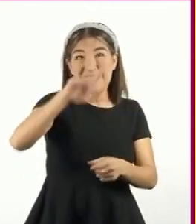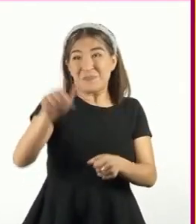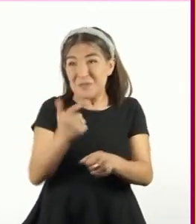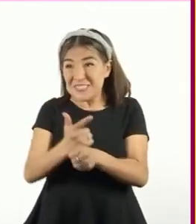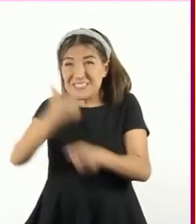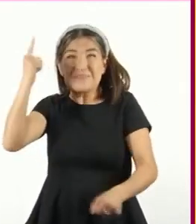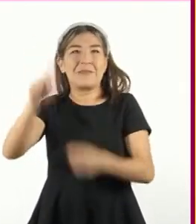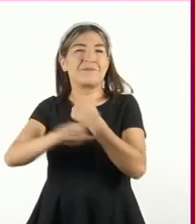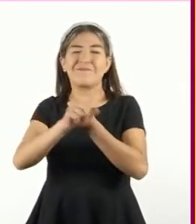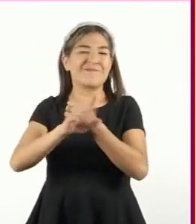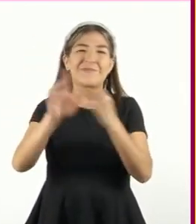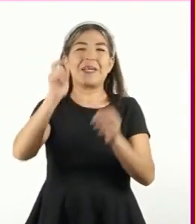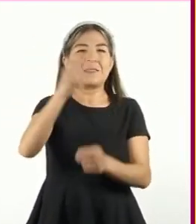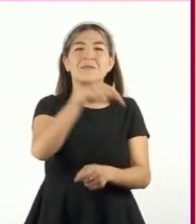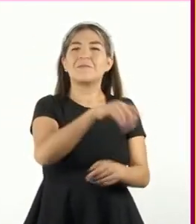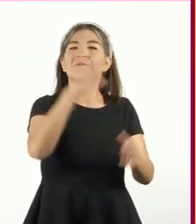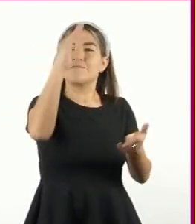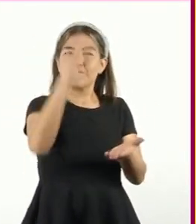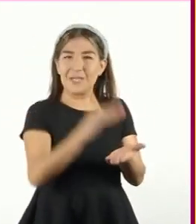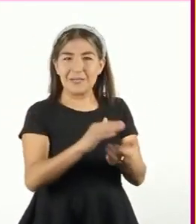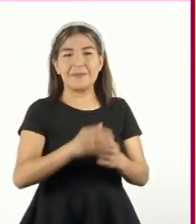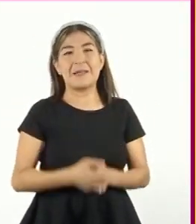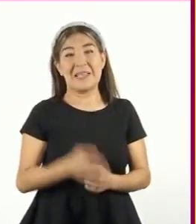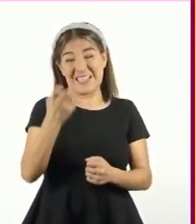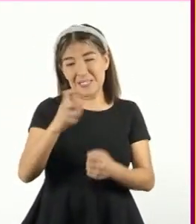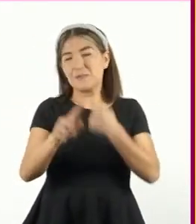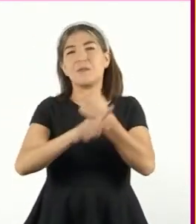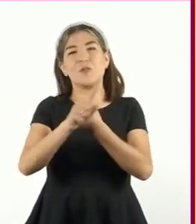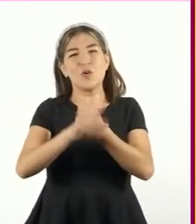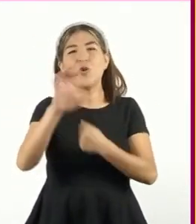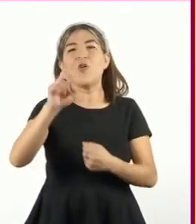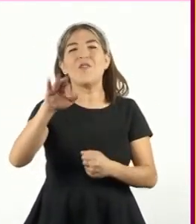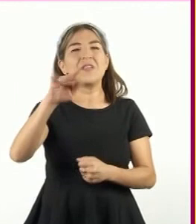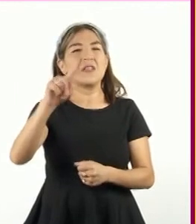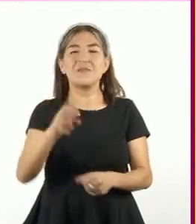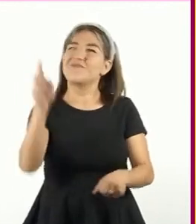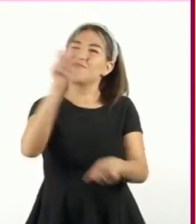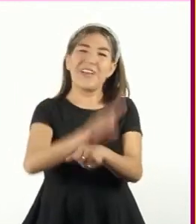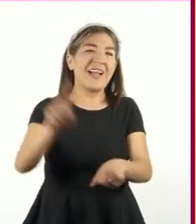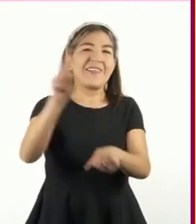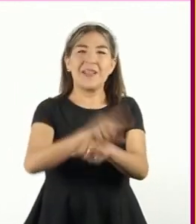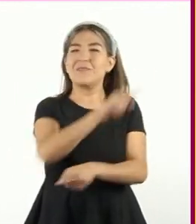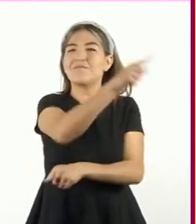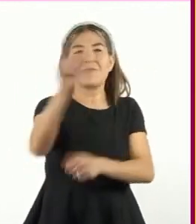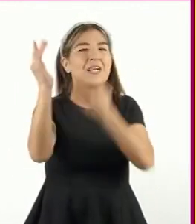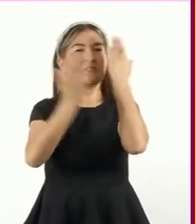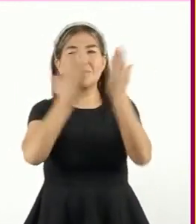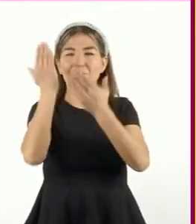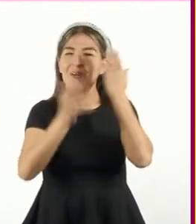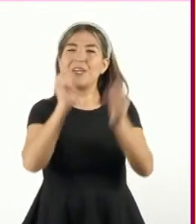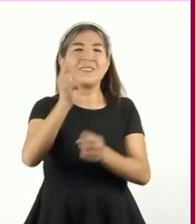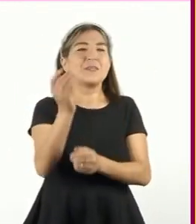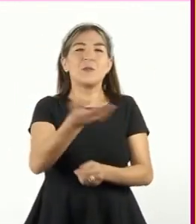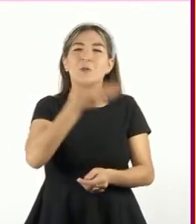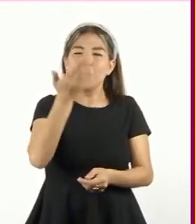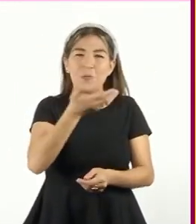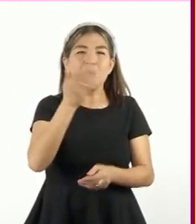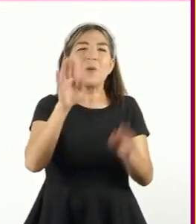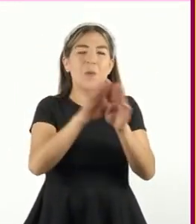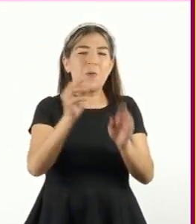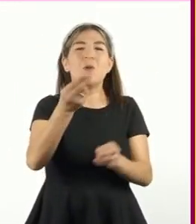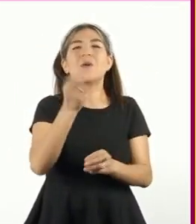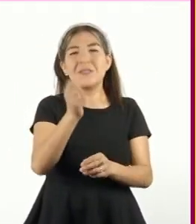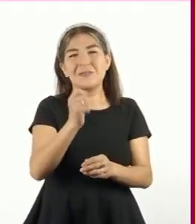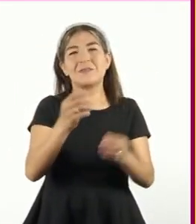Los conflictos son parte del día a día de ustedes, las y los estudiantes. Se generan por la convivencia